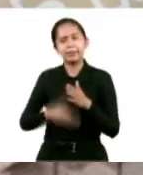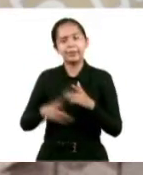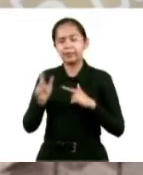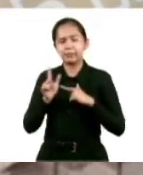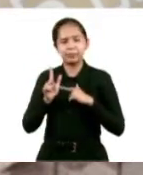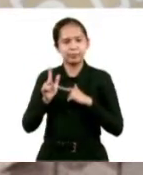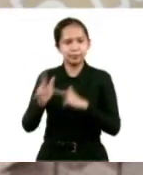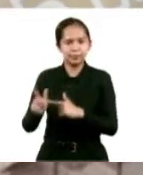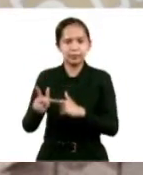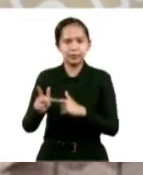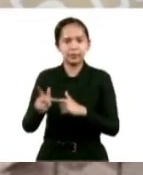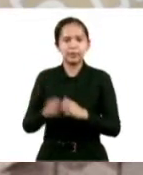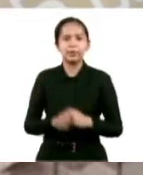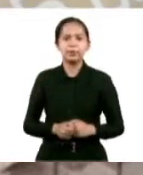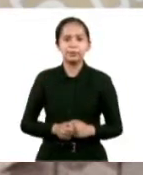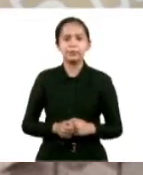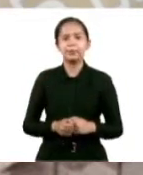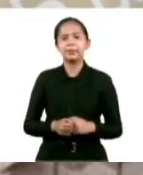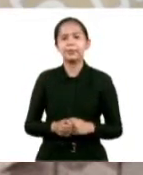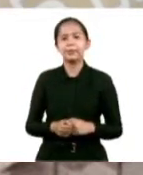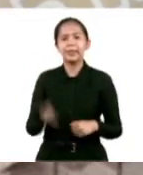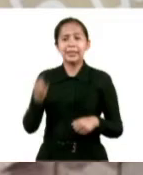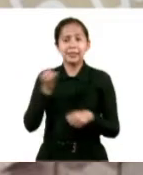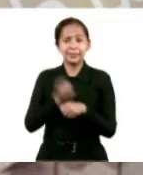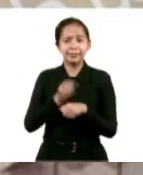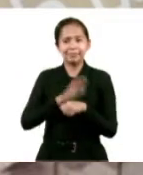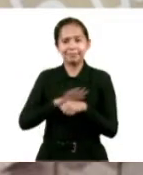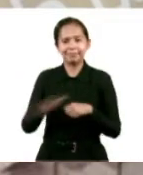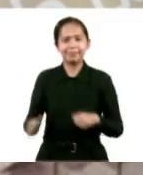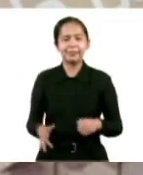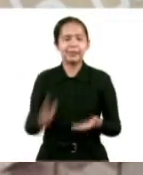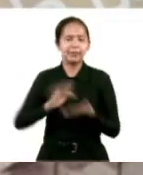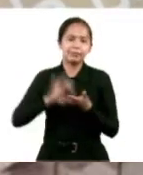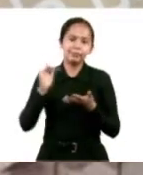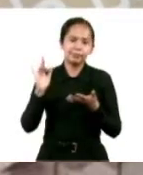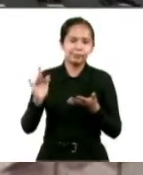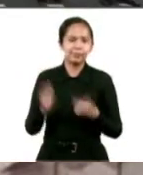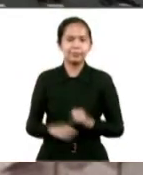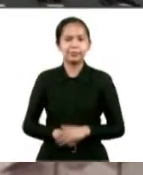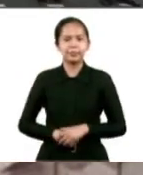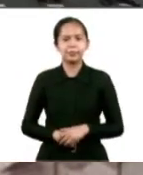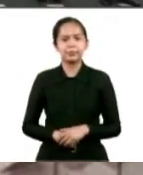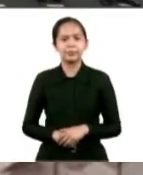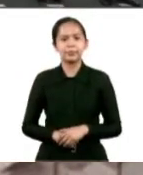consideradas deficientes e insuficientes. Muchísimas gracias.